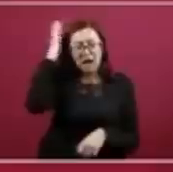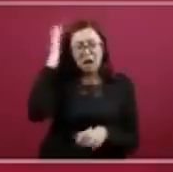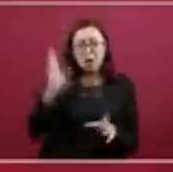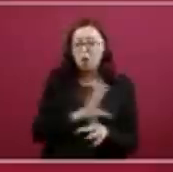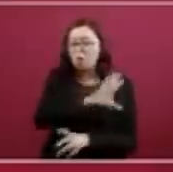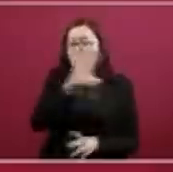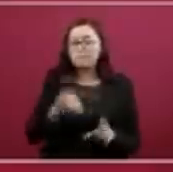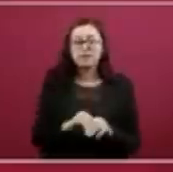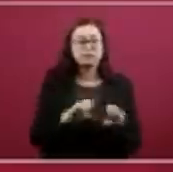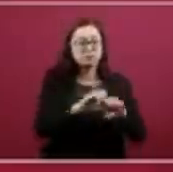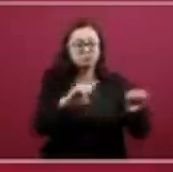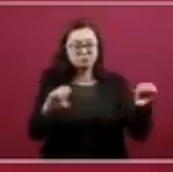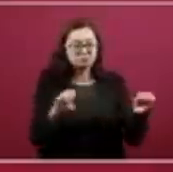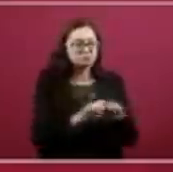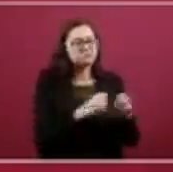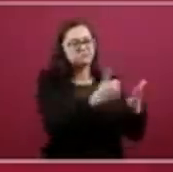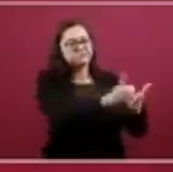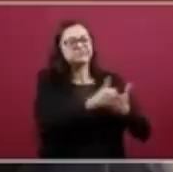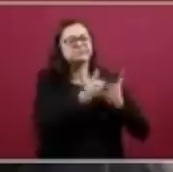equipo.